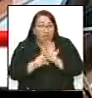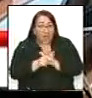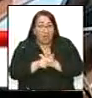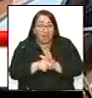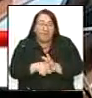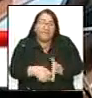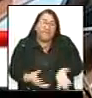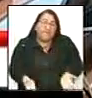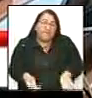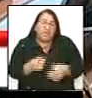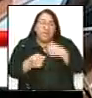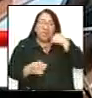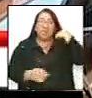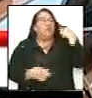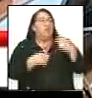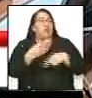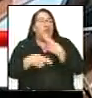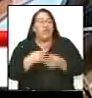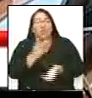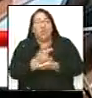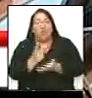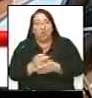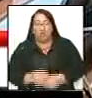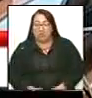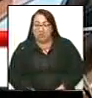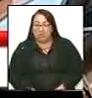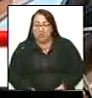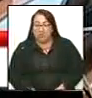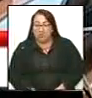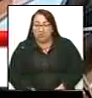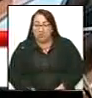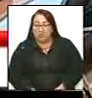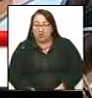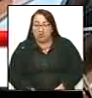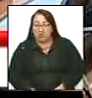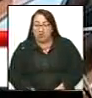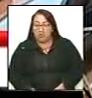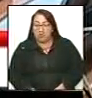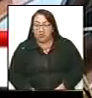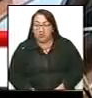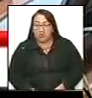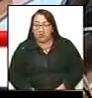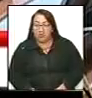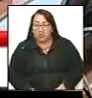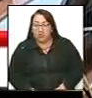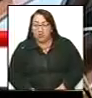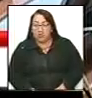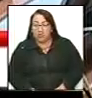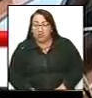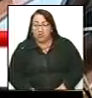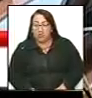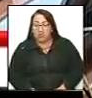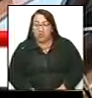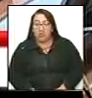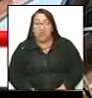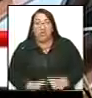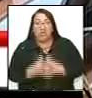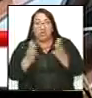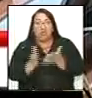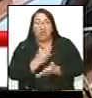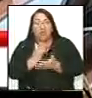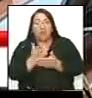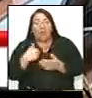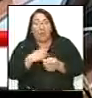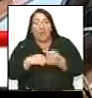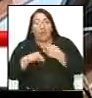vamos a repetir lo mismo si hacemos un enfoque puramente desarrollo de capacidades estamos tocando los segmentos mientras gran parte de los problemas que tenemos nuestro